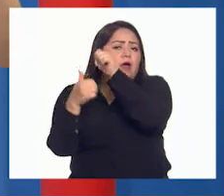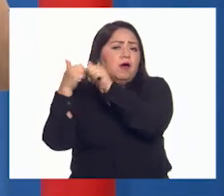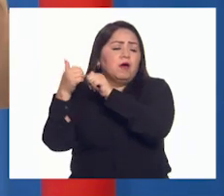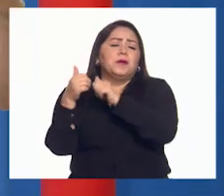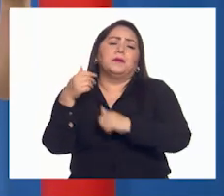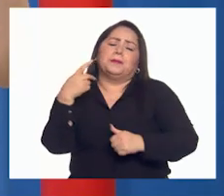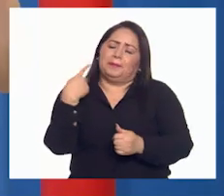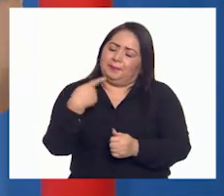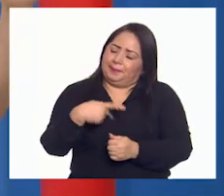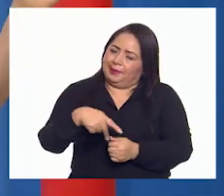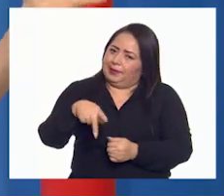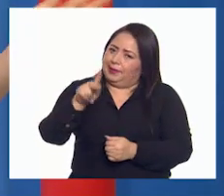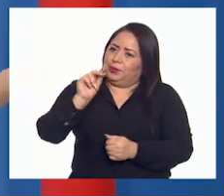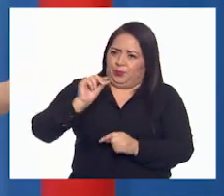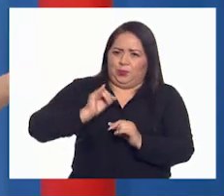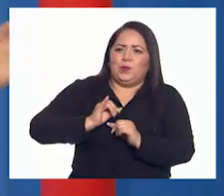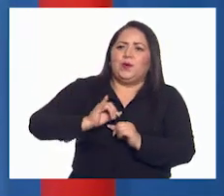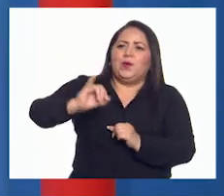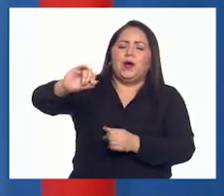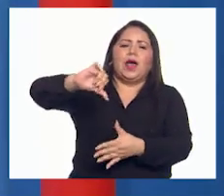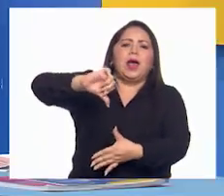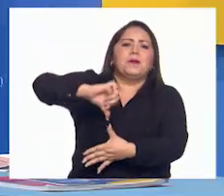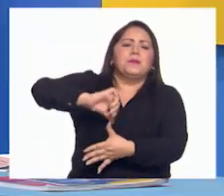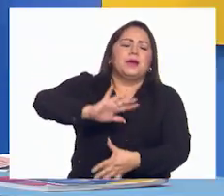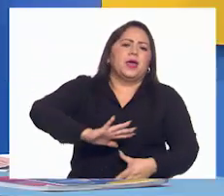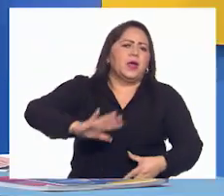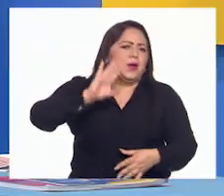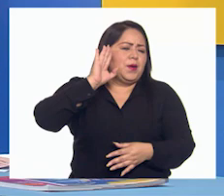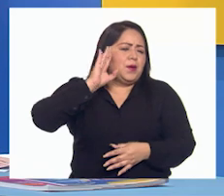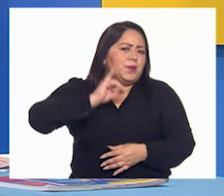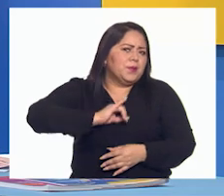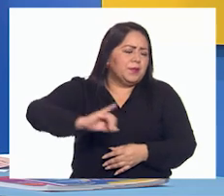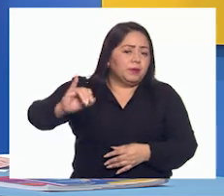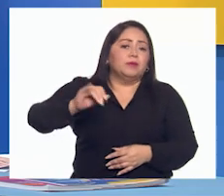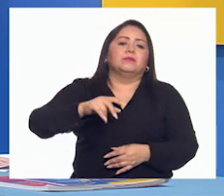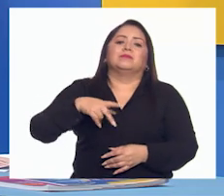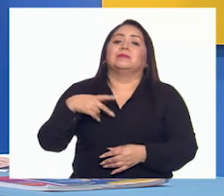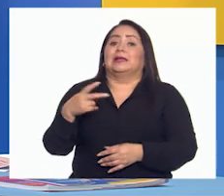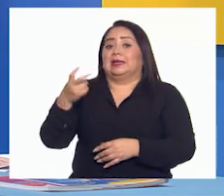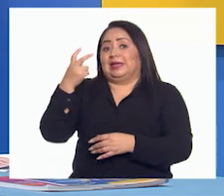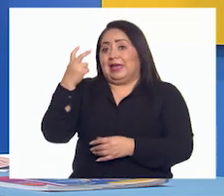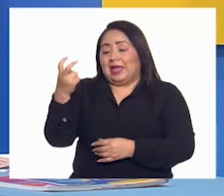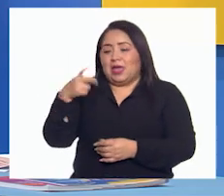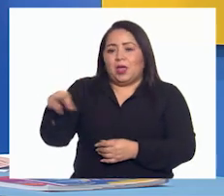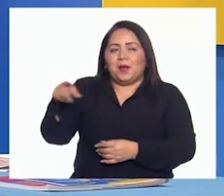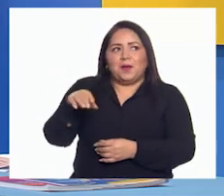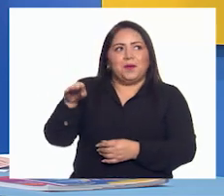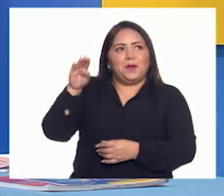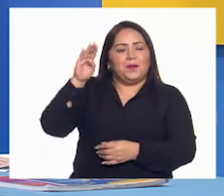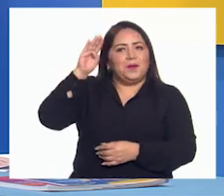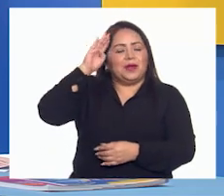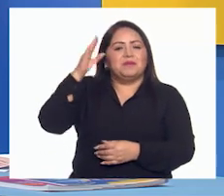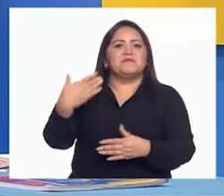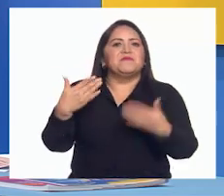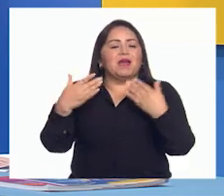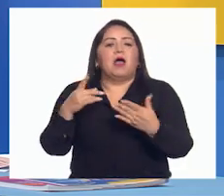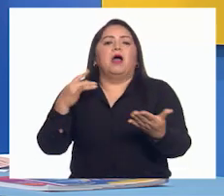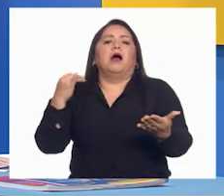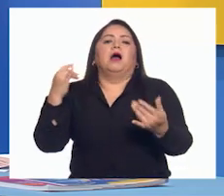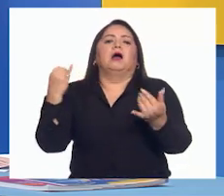muy retiradas de América. Resulta que, pues, estaban tan retirados que la